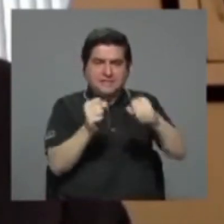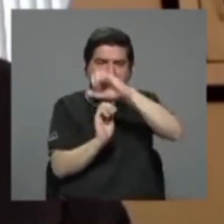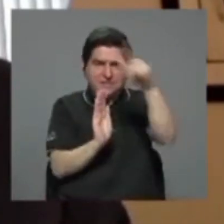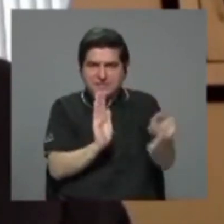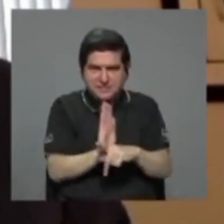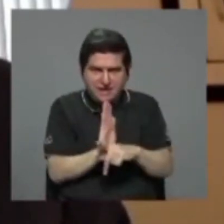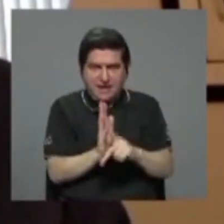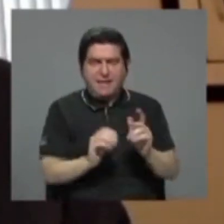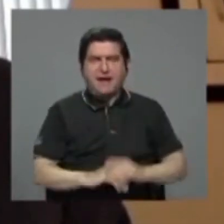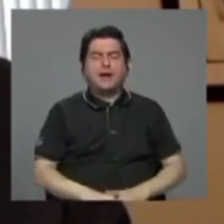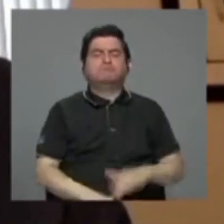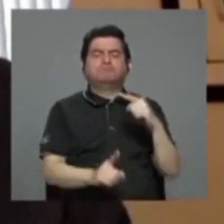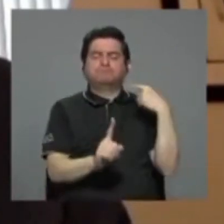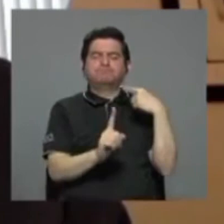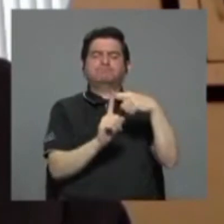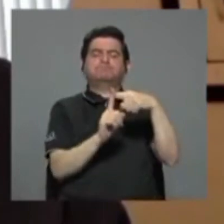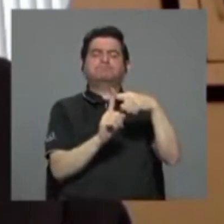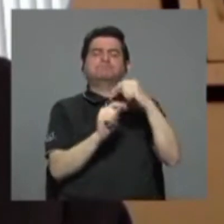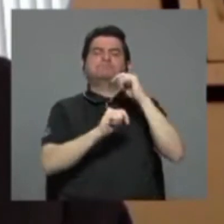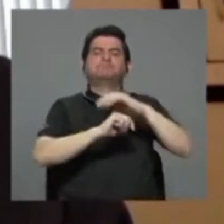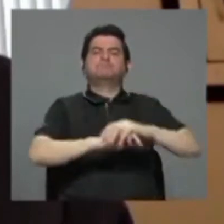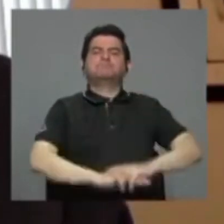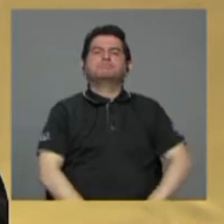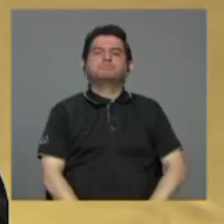Constitucional, es positivo.